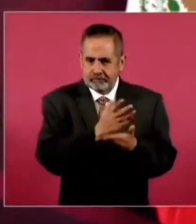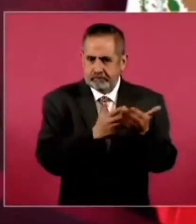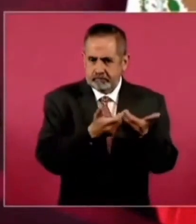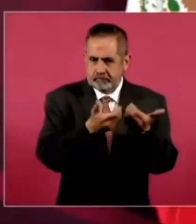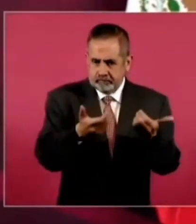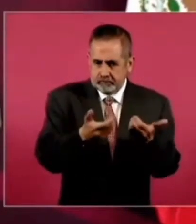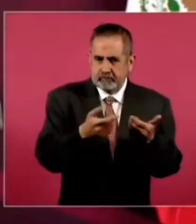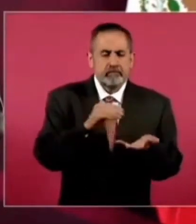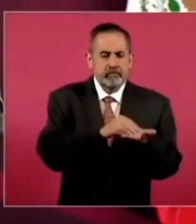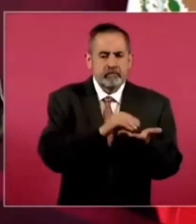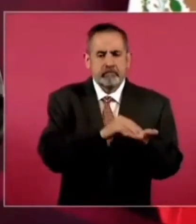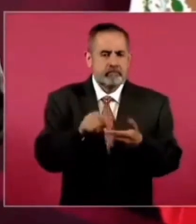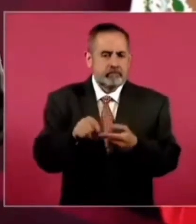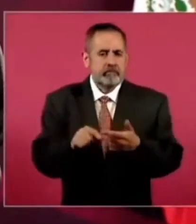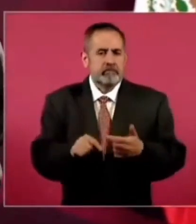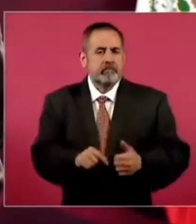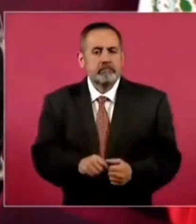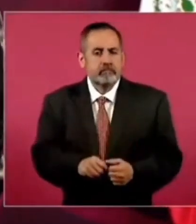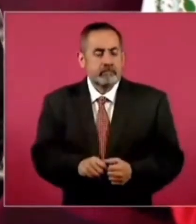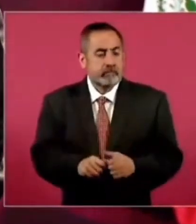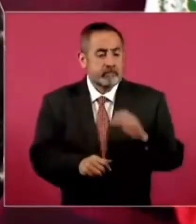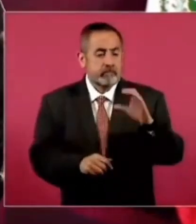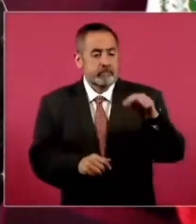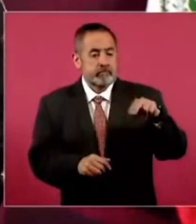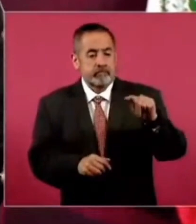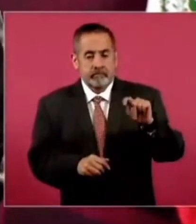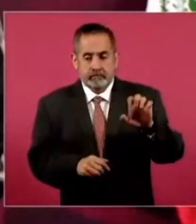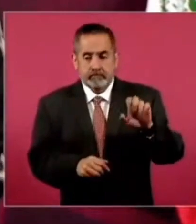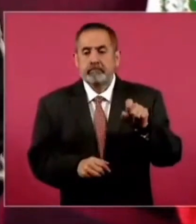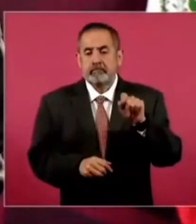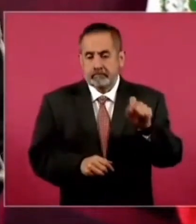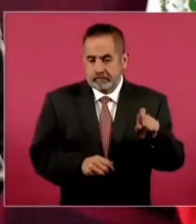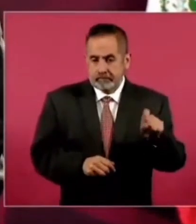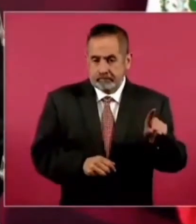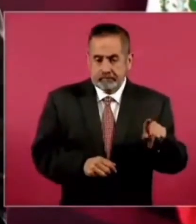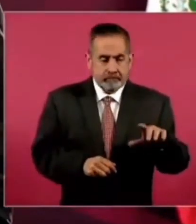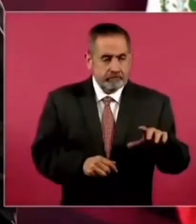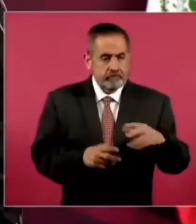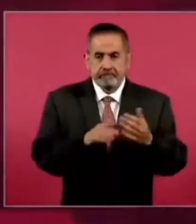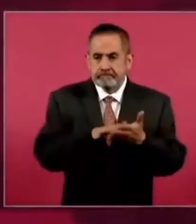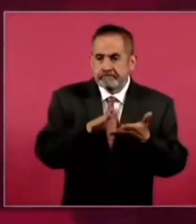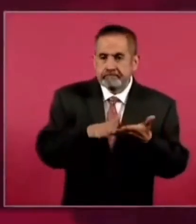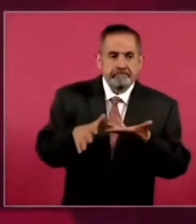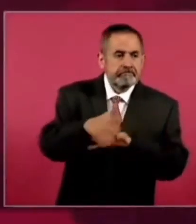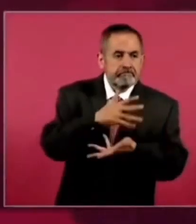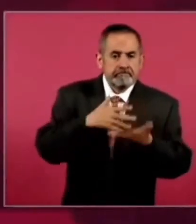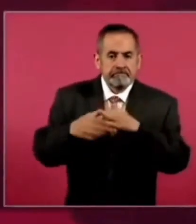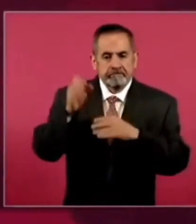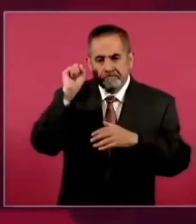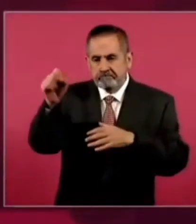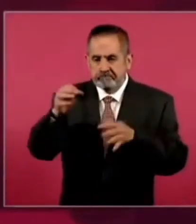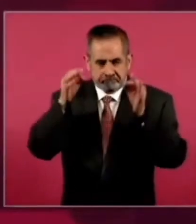maestros. La CENTE también contribuyó bastante a la democratización sindical.